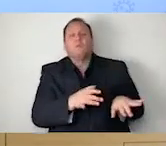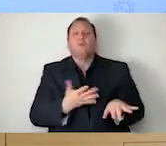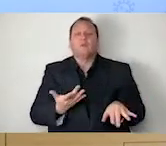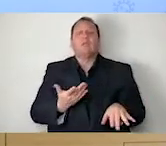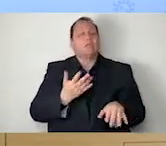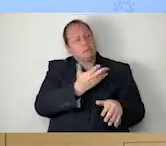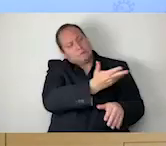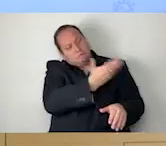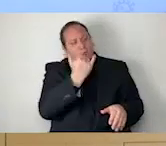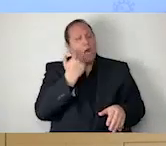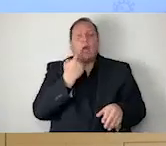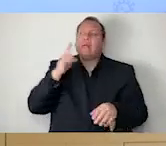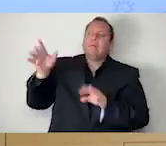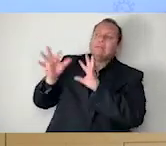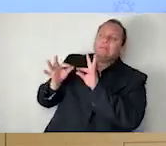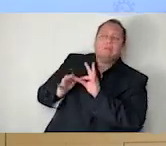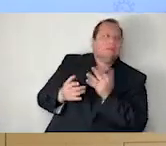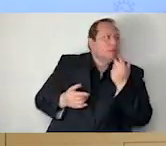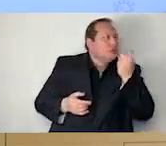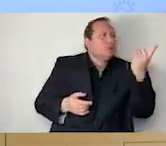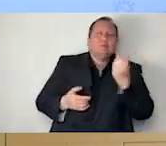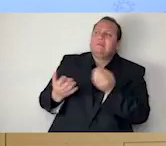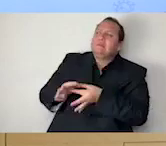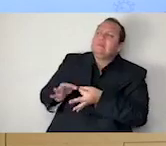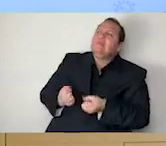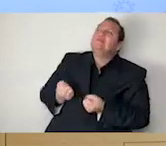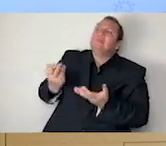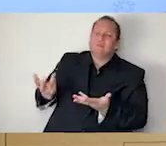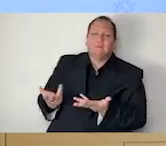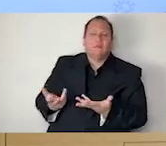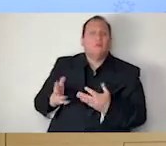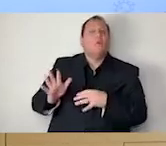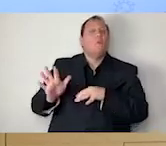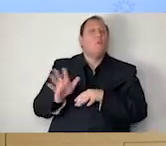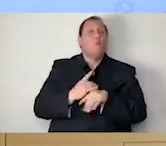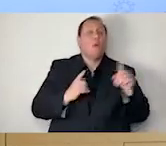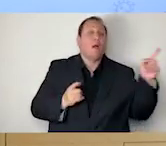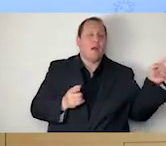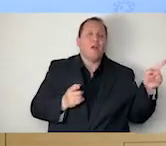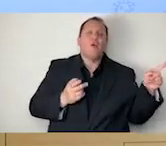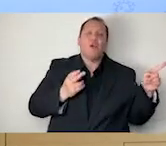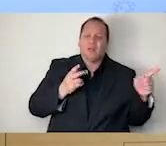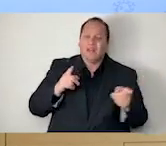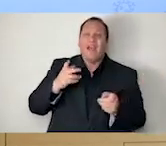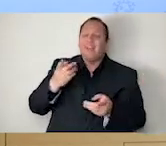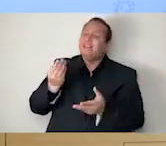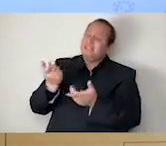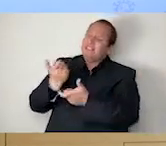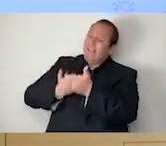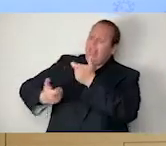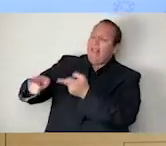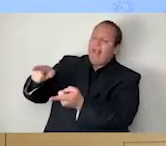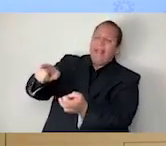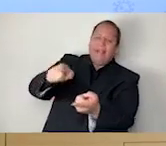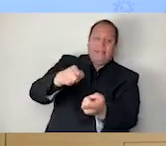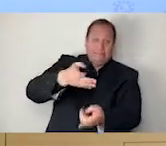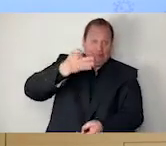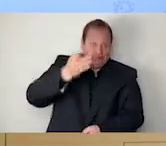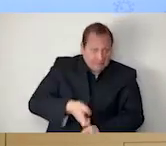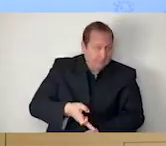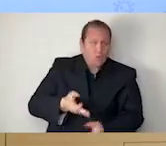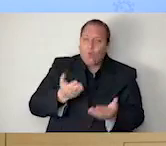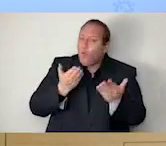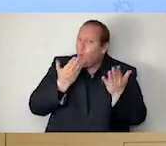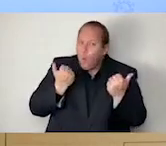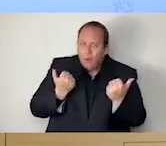y se le va a citar a declarar a las personas que están recabando recursos a través de las